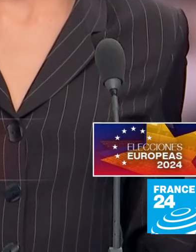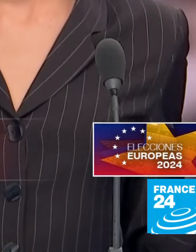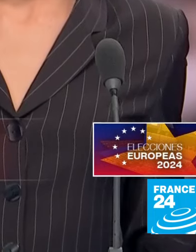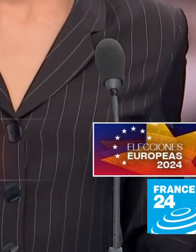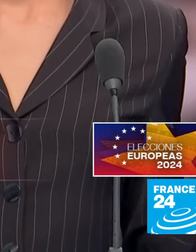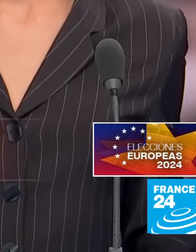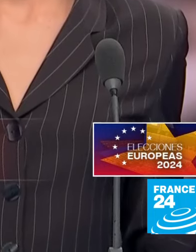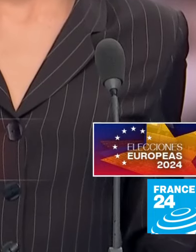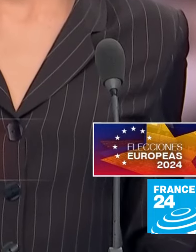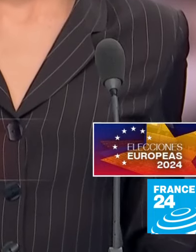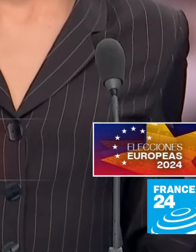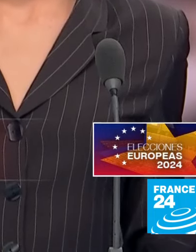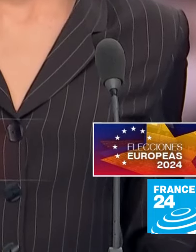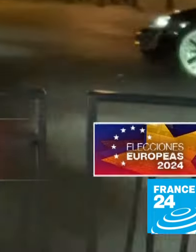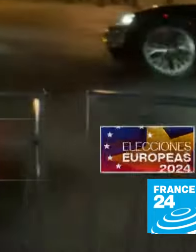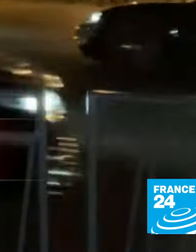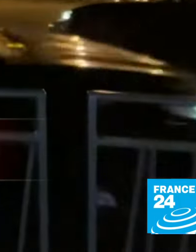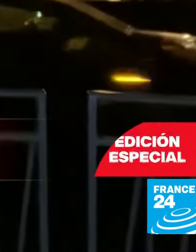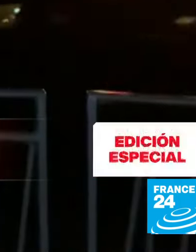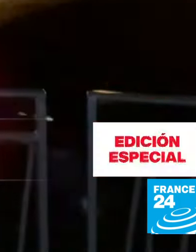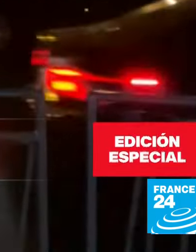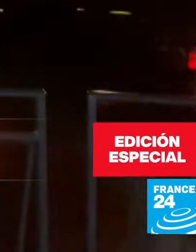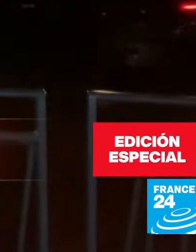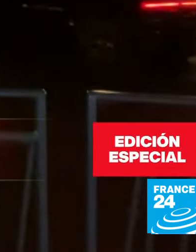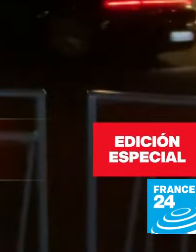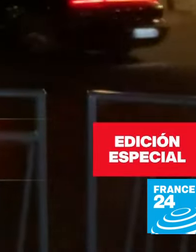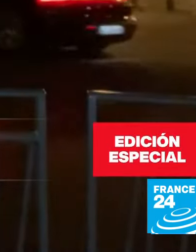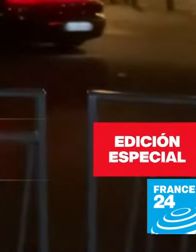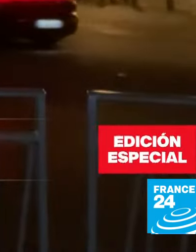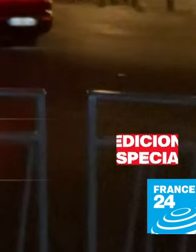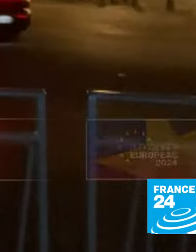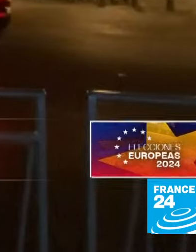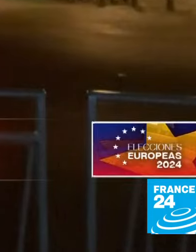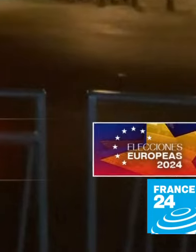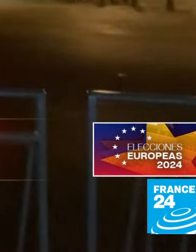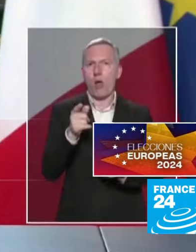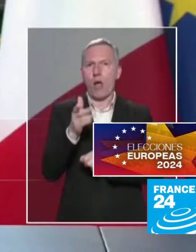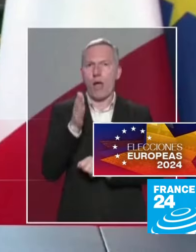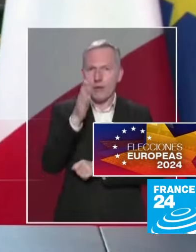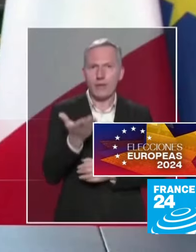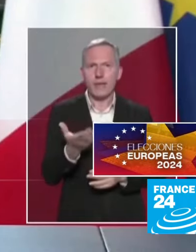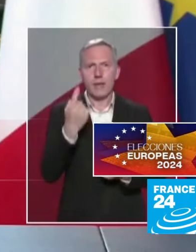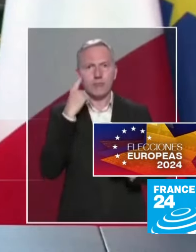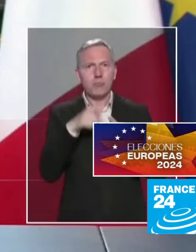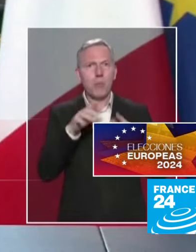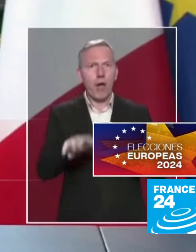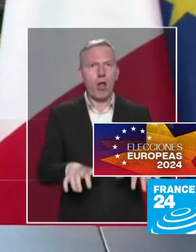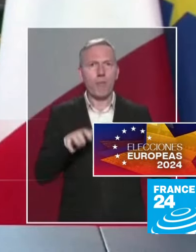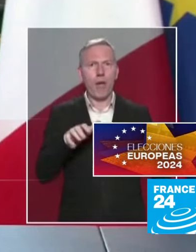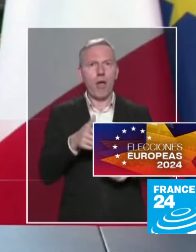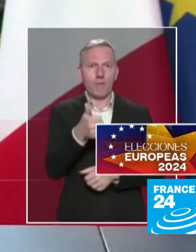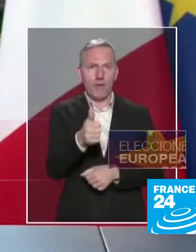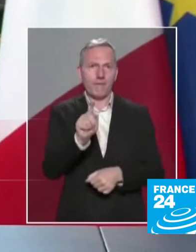Sí Rosa buenas noches bueno Al parecer el presidente todavía Confía en la posibilidad de crear una nueva